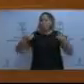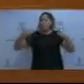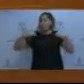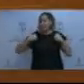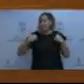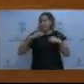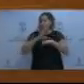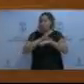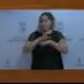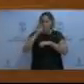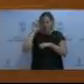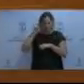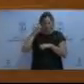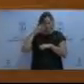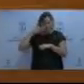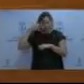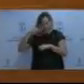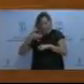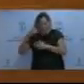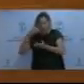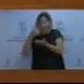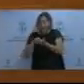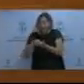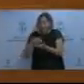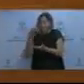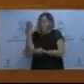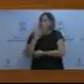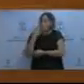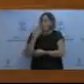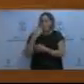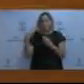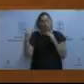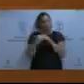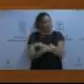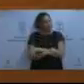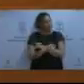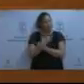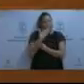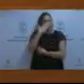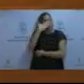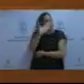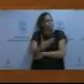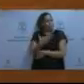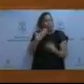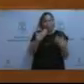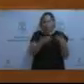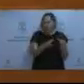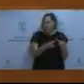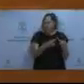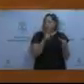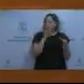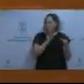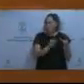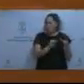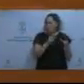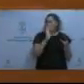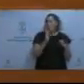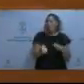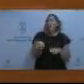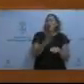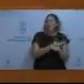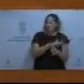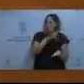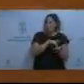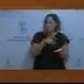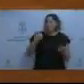lo que realmente está pasando en los colegios en la educación pública. No se fíe tanto de ese equipo que tiene al lado, porque ya estaban antes y